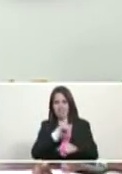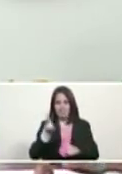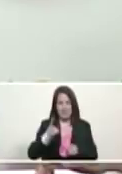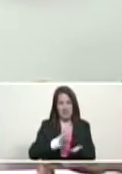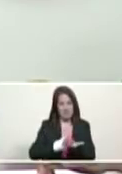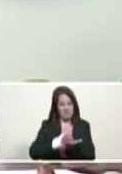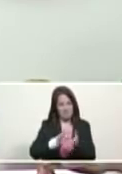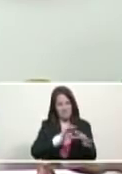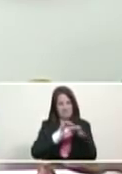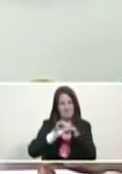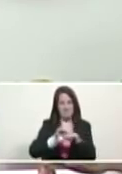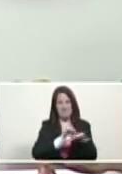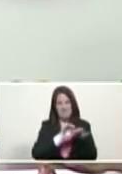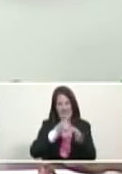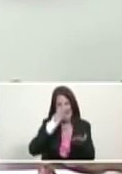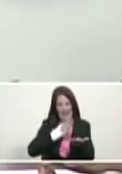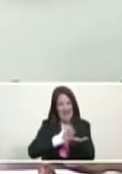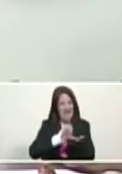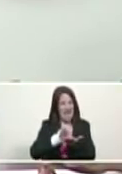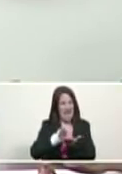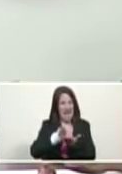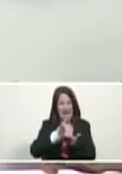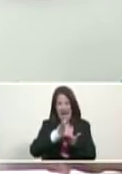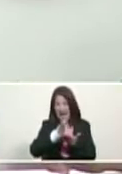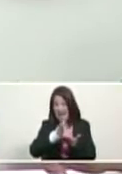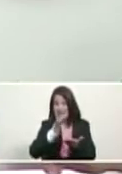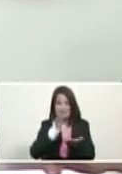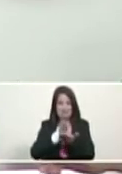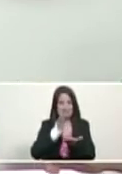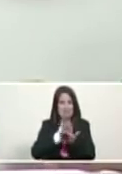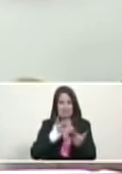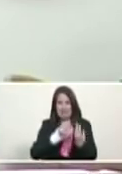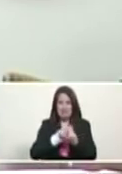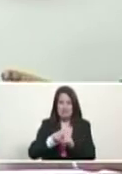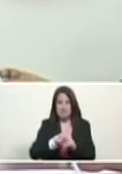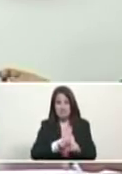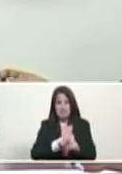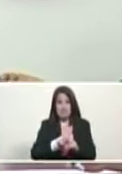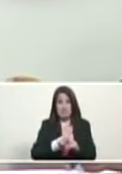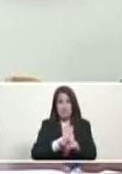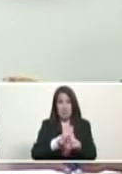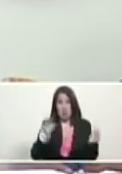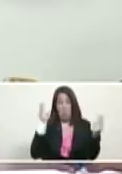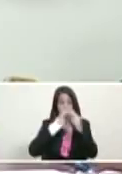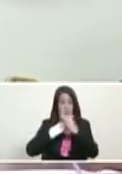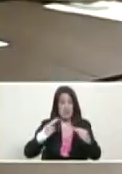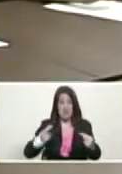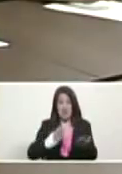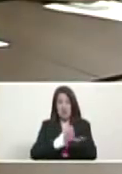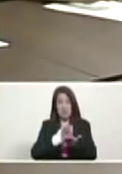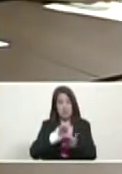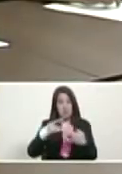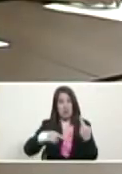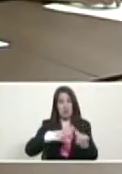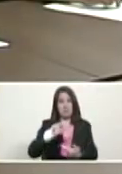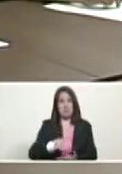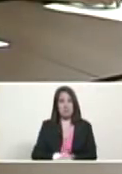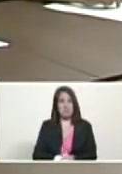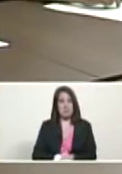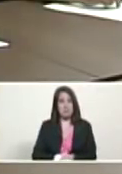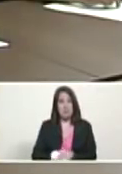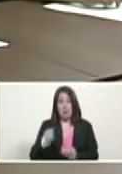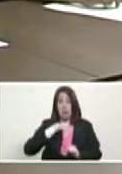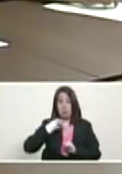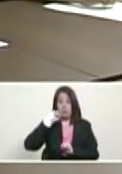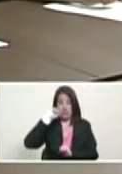dividirán. La Fuerza Armada está más leal que nunca, más unida que nunca, más comprometida que nunca. La